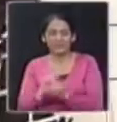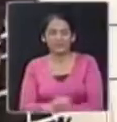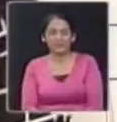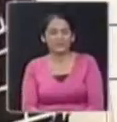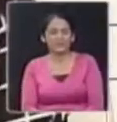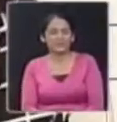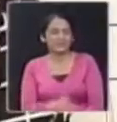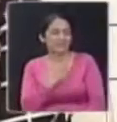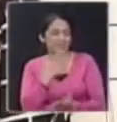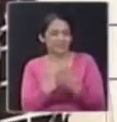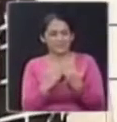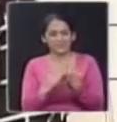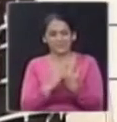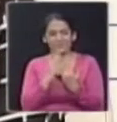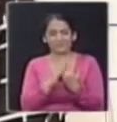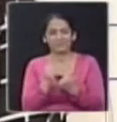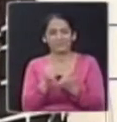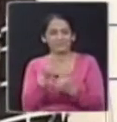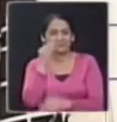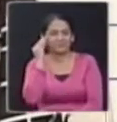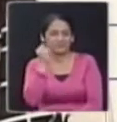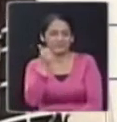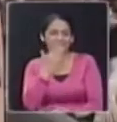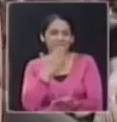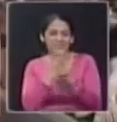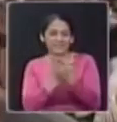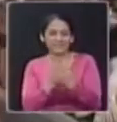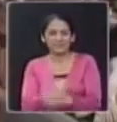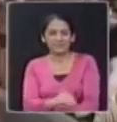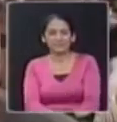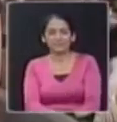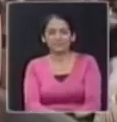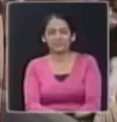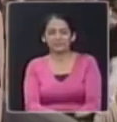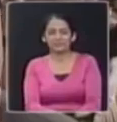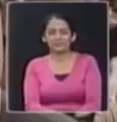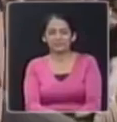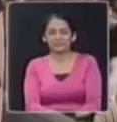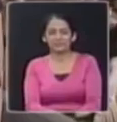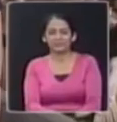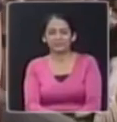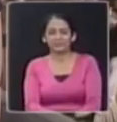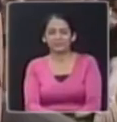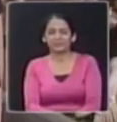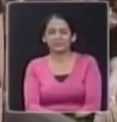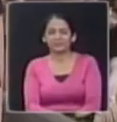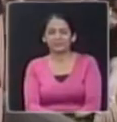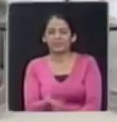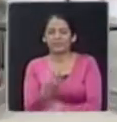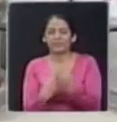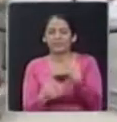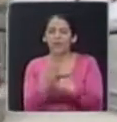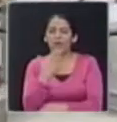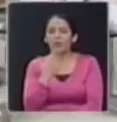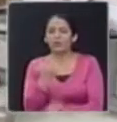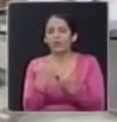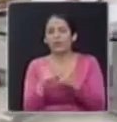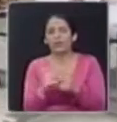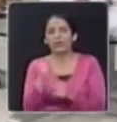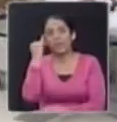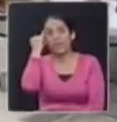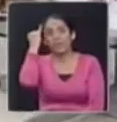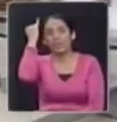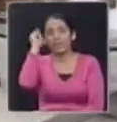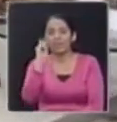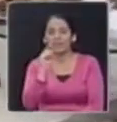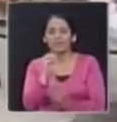gracias por la invitación, María Antonieta, muchas gracias. Encantada de tenerla por acá para que nos cuente. Primero, ¿cómo nace esta importante iniciativa?